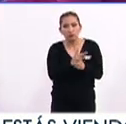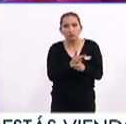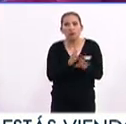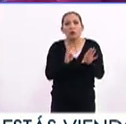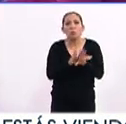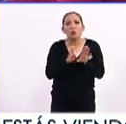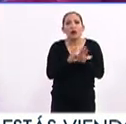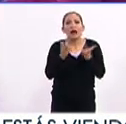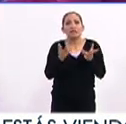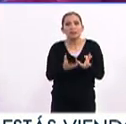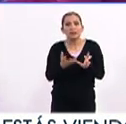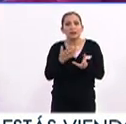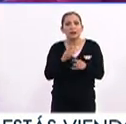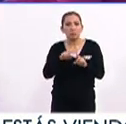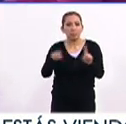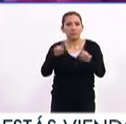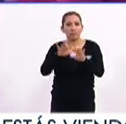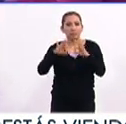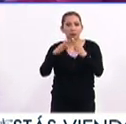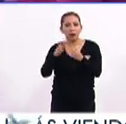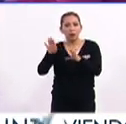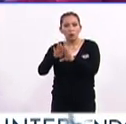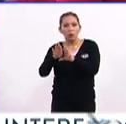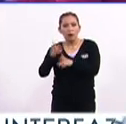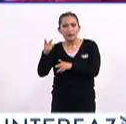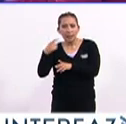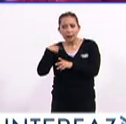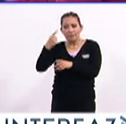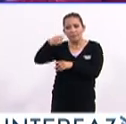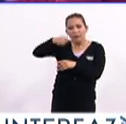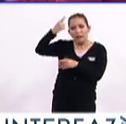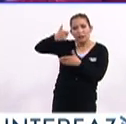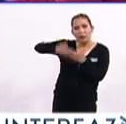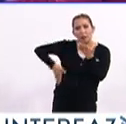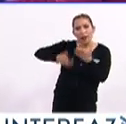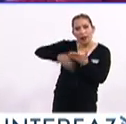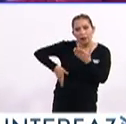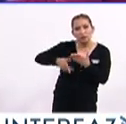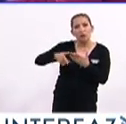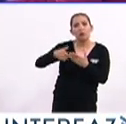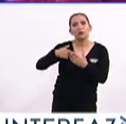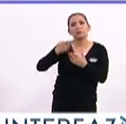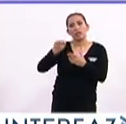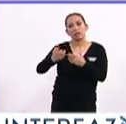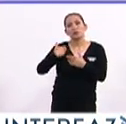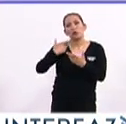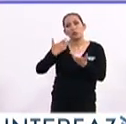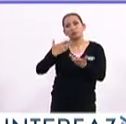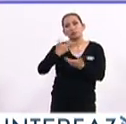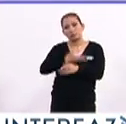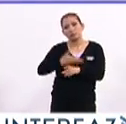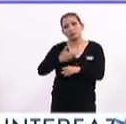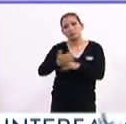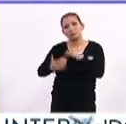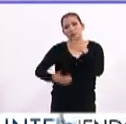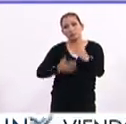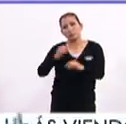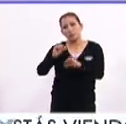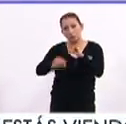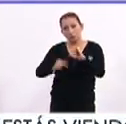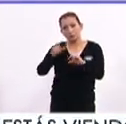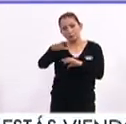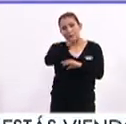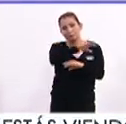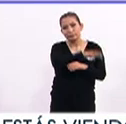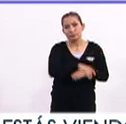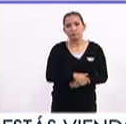cómo hacerlo de la mejor forma, cómo hacerlo accesible, y entonces eso ha implicado tener que interactuar con otras